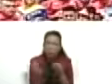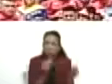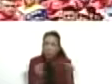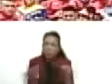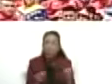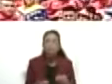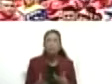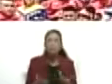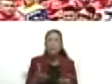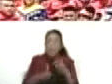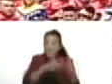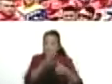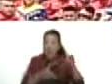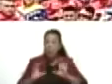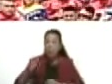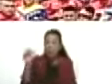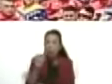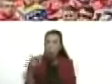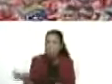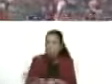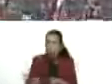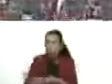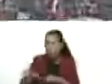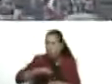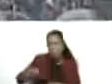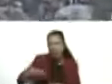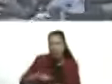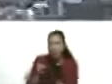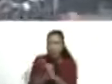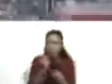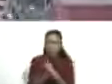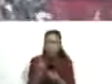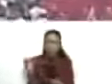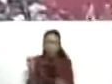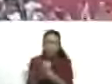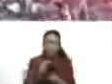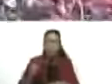compañero de trabajo en Metrobús, era como yo, metrobusero.